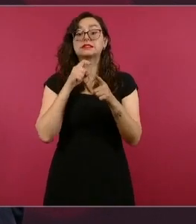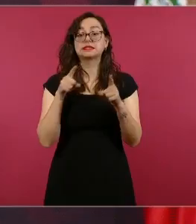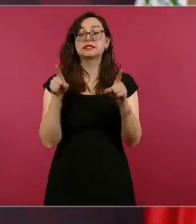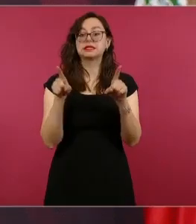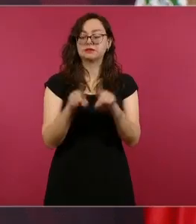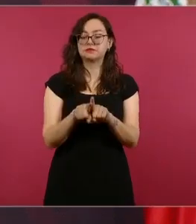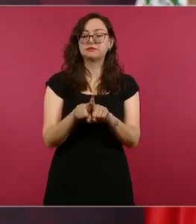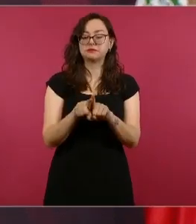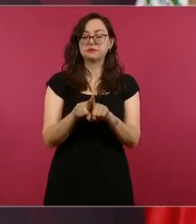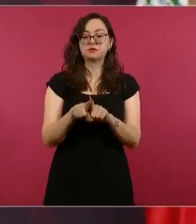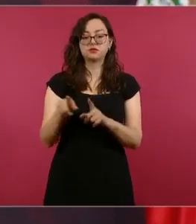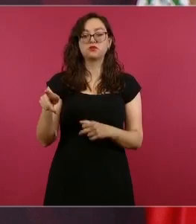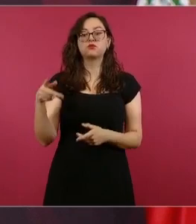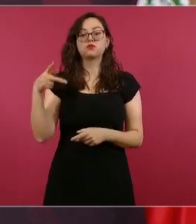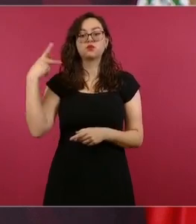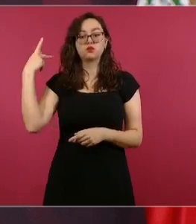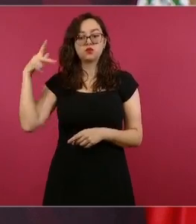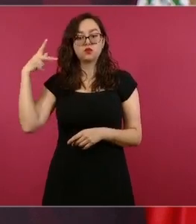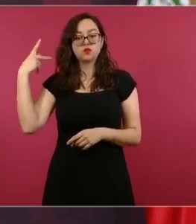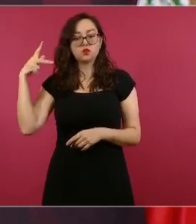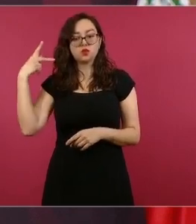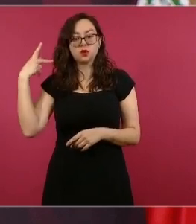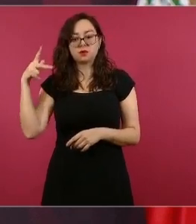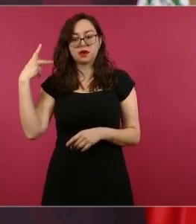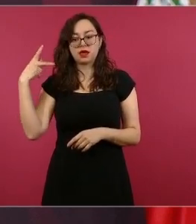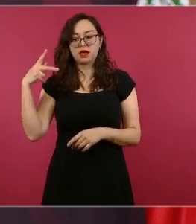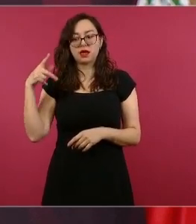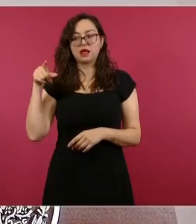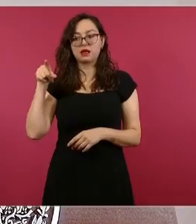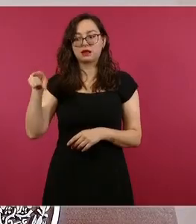de la Batalla de Puebla el domingo,